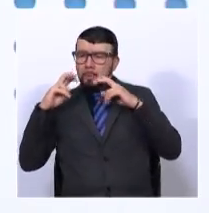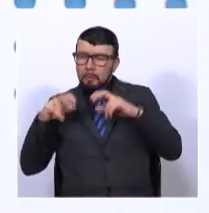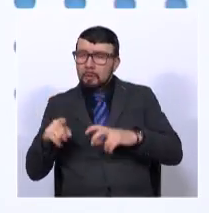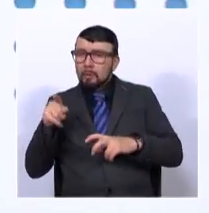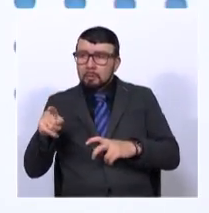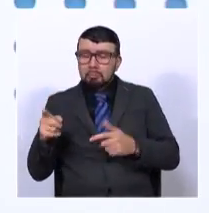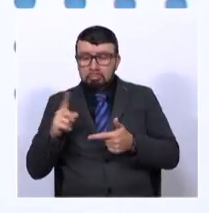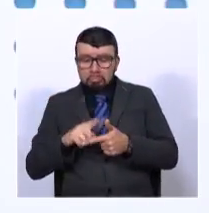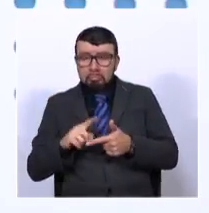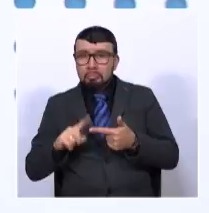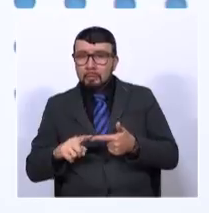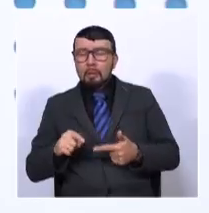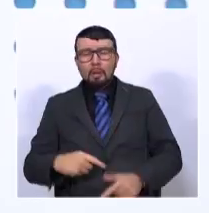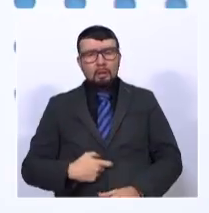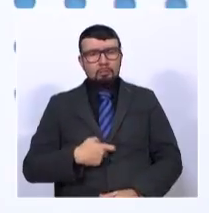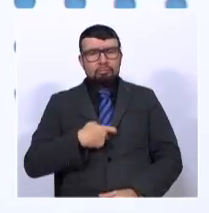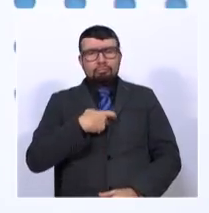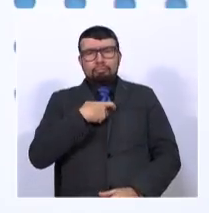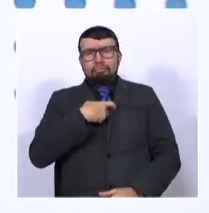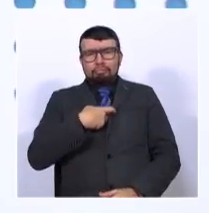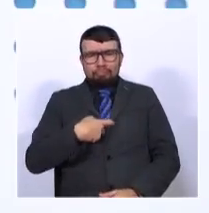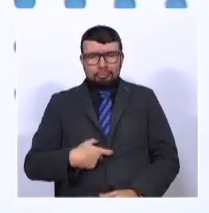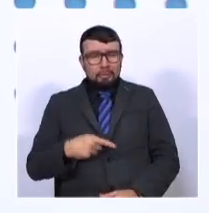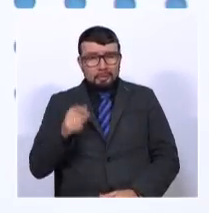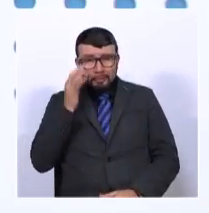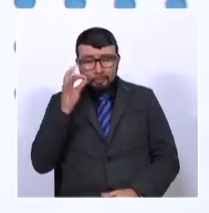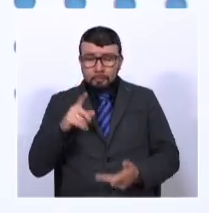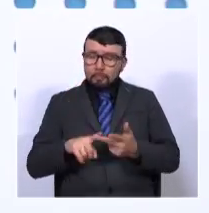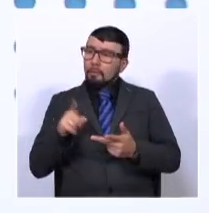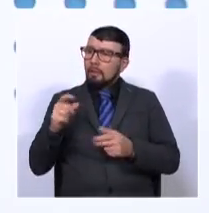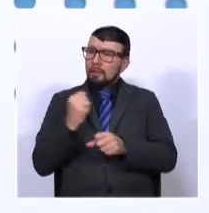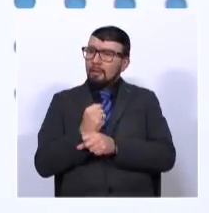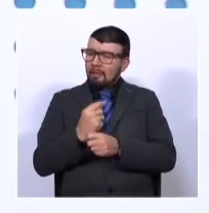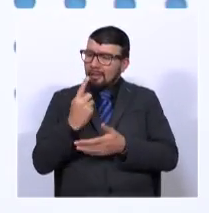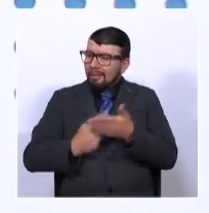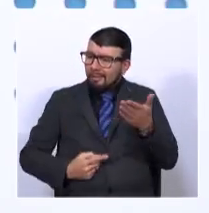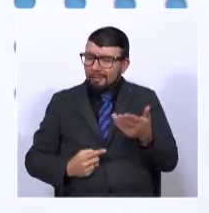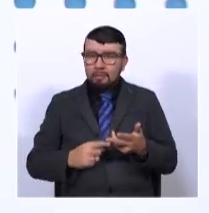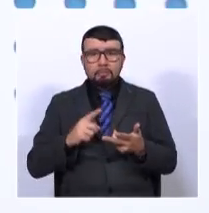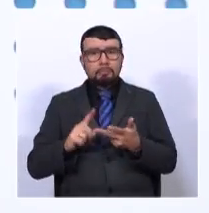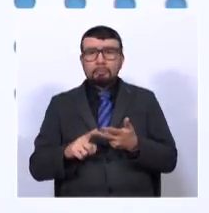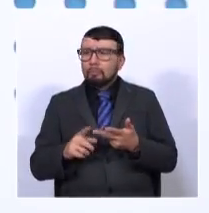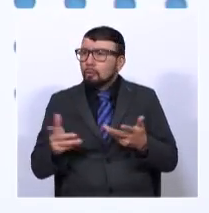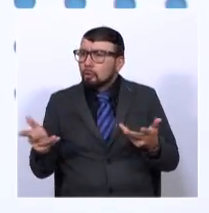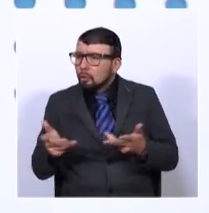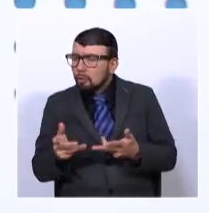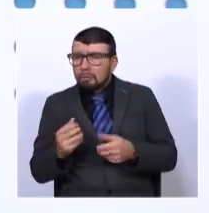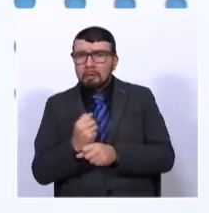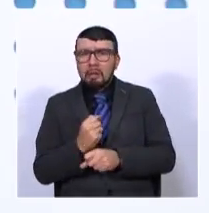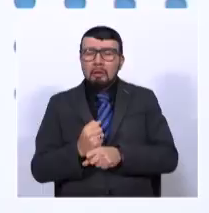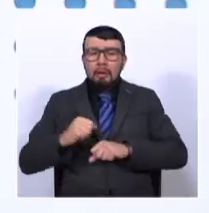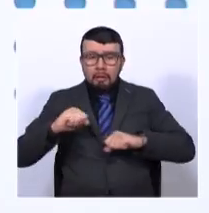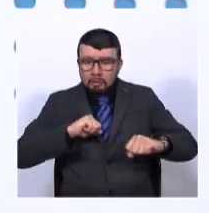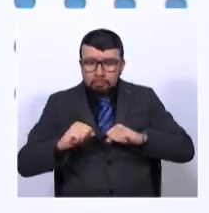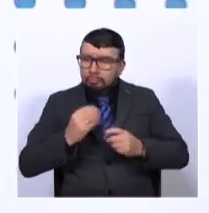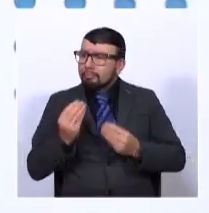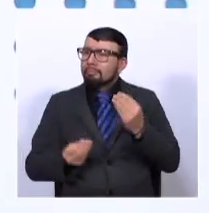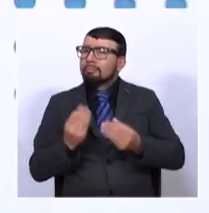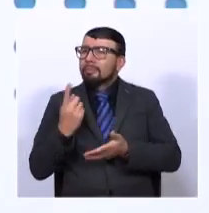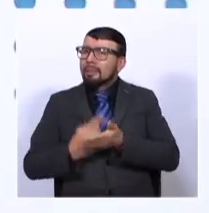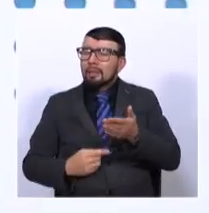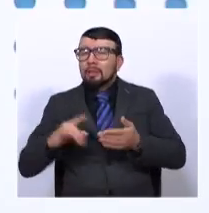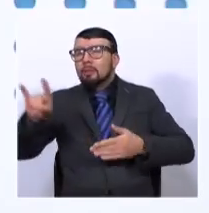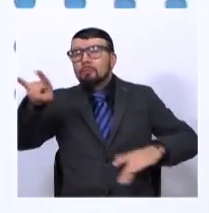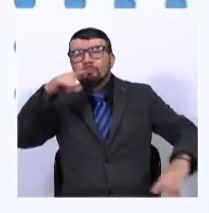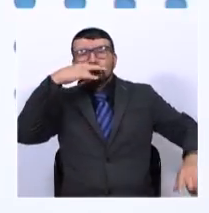reflujo gastroesofágico, pensar en qué laboran estas personas, en qué trabajo, dónde se desempeña. Los humos,